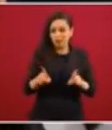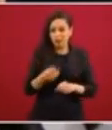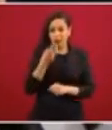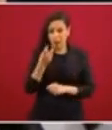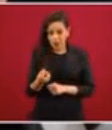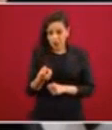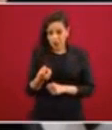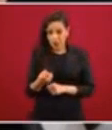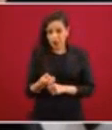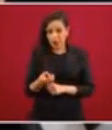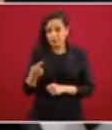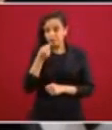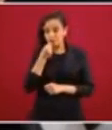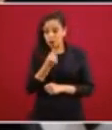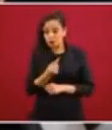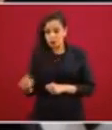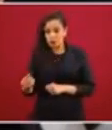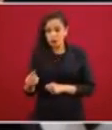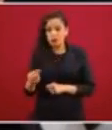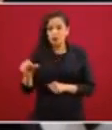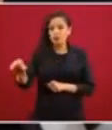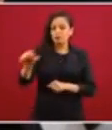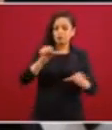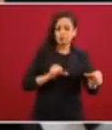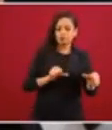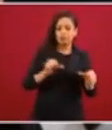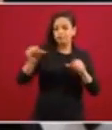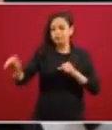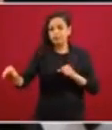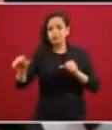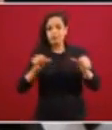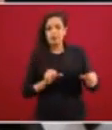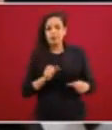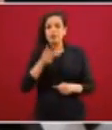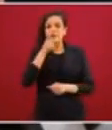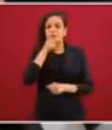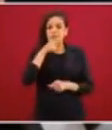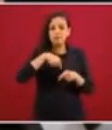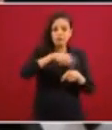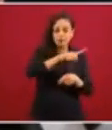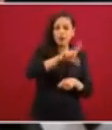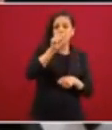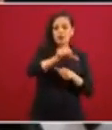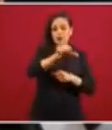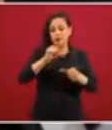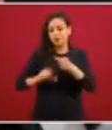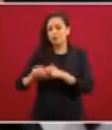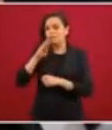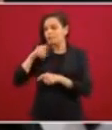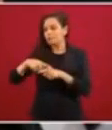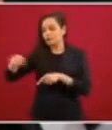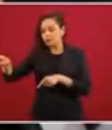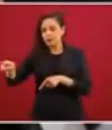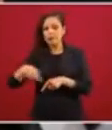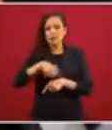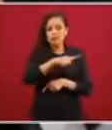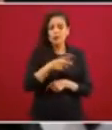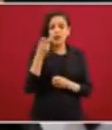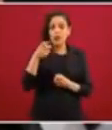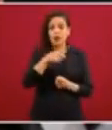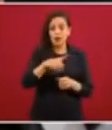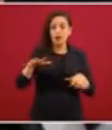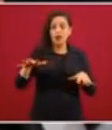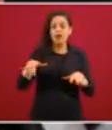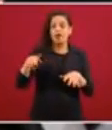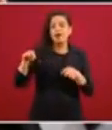una semana o 15 días con alguno de los padres? ¿Se correría algún riesgo en llevarlos y traerlos de una casa